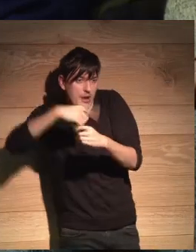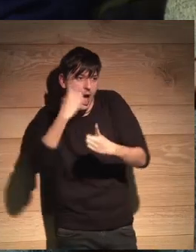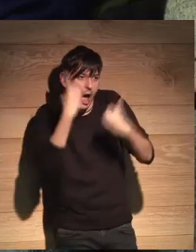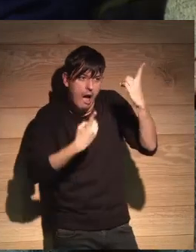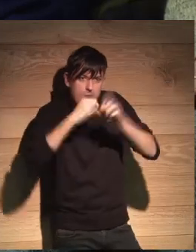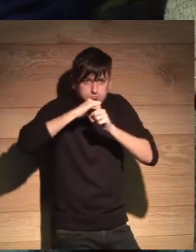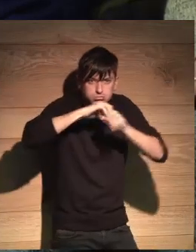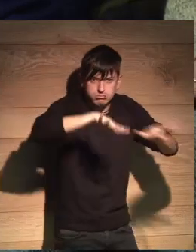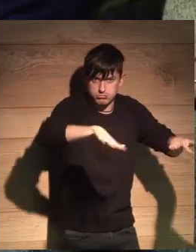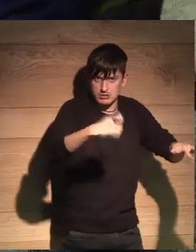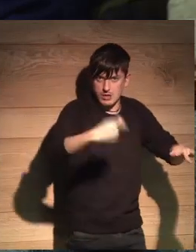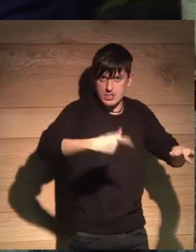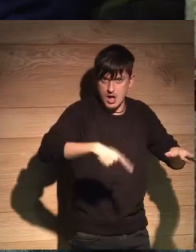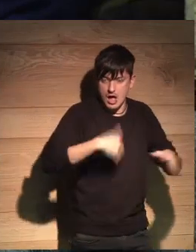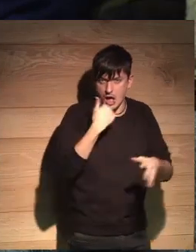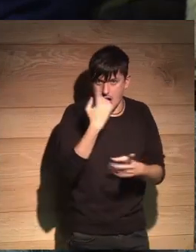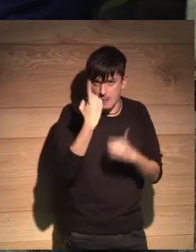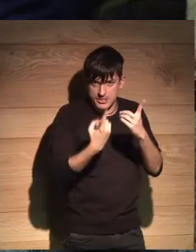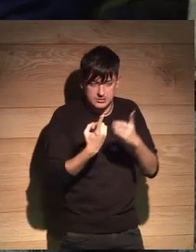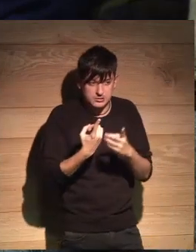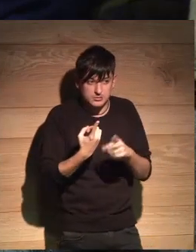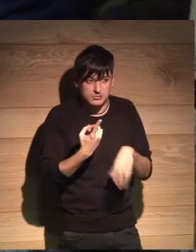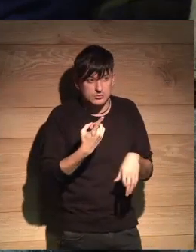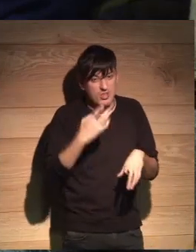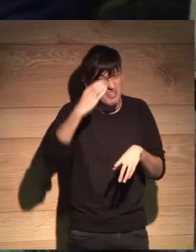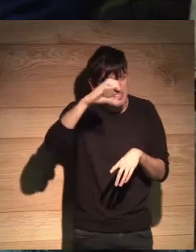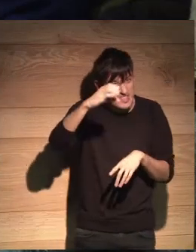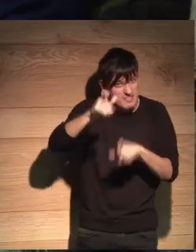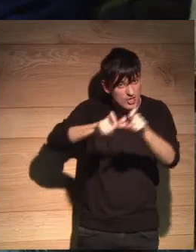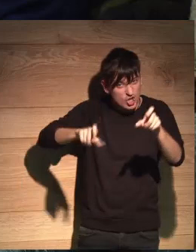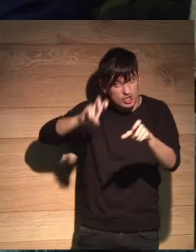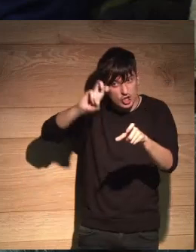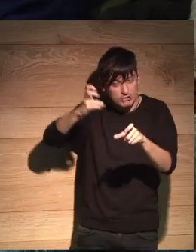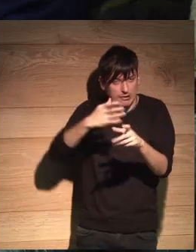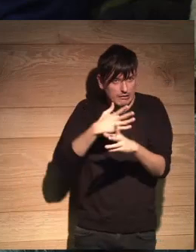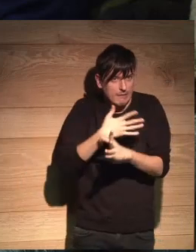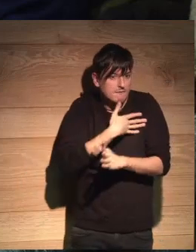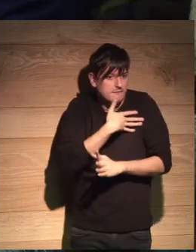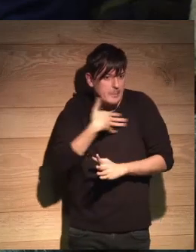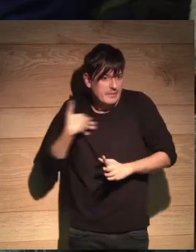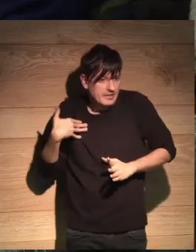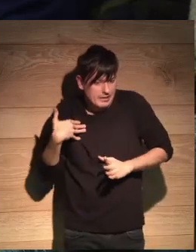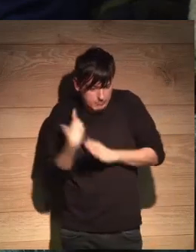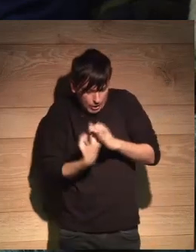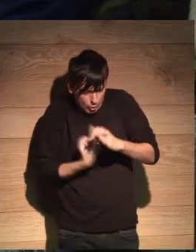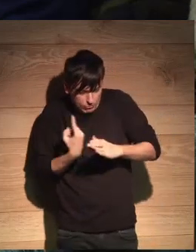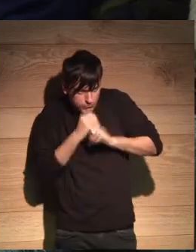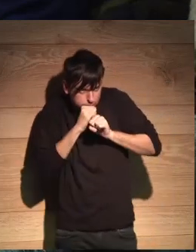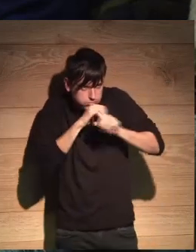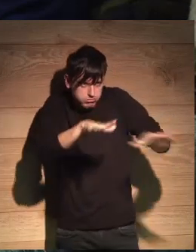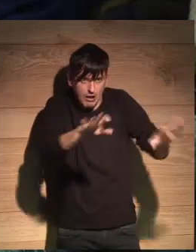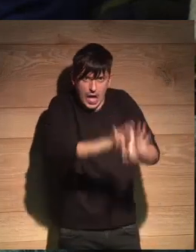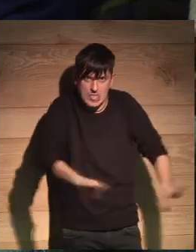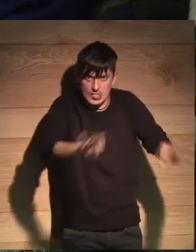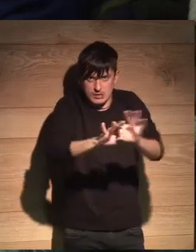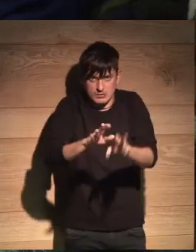vez en cuando o con mucha frecuencia? ¿Y qué les dirías a los demás científicos que prefieren encerrarse en su torre de marfil y no hacer divulgación